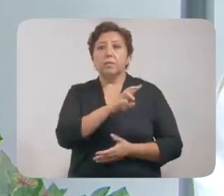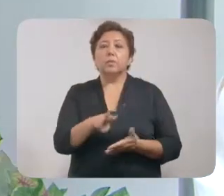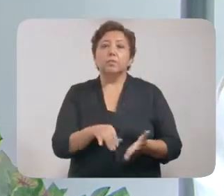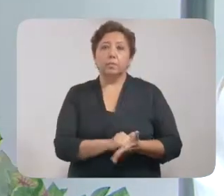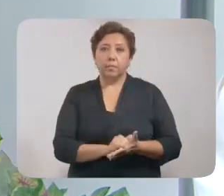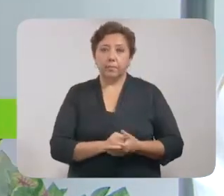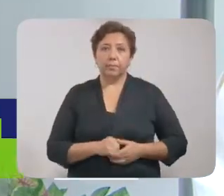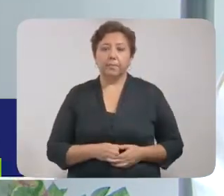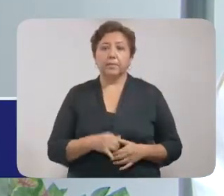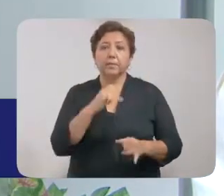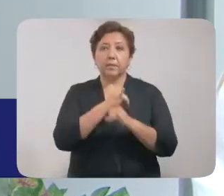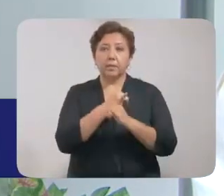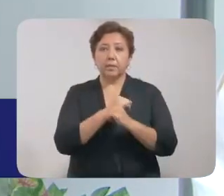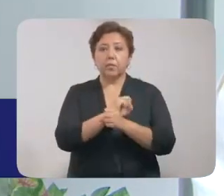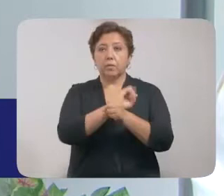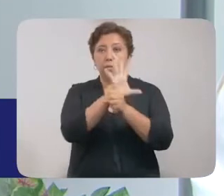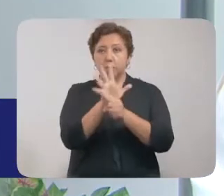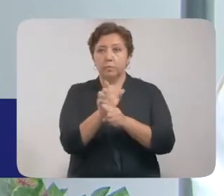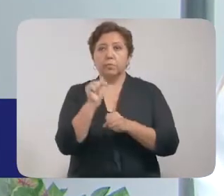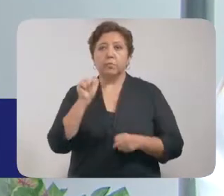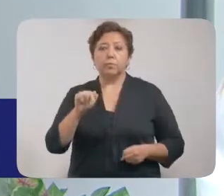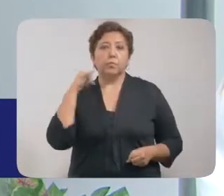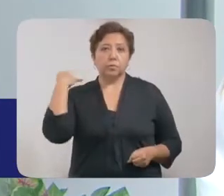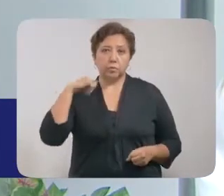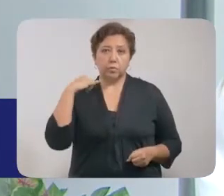maya. La página de internet